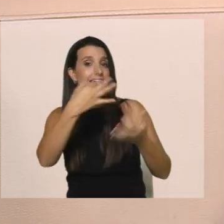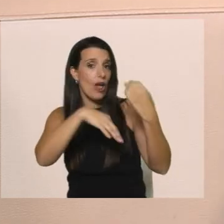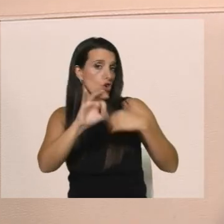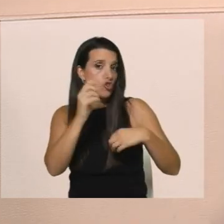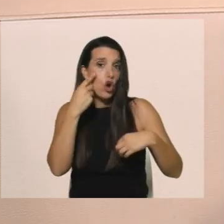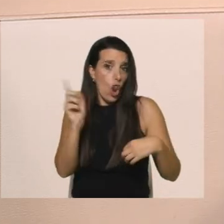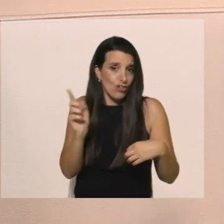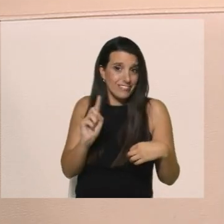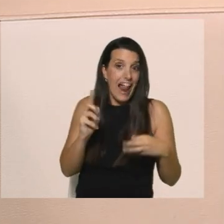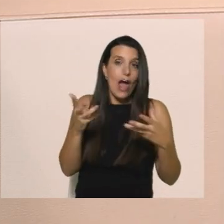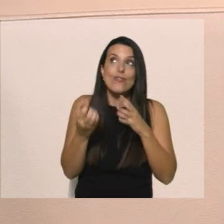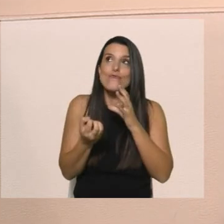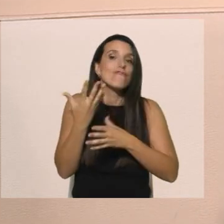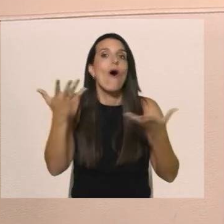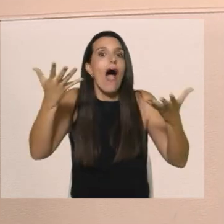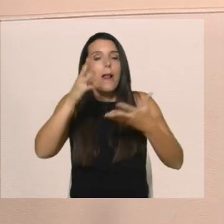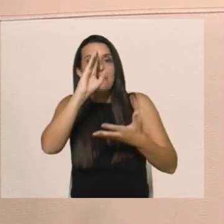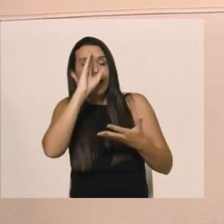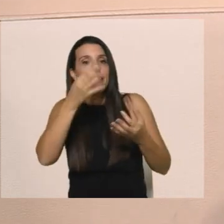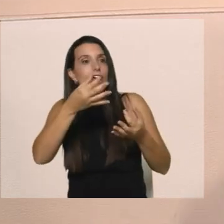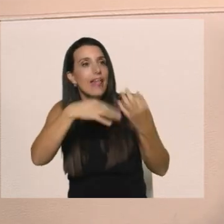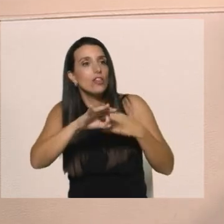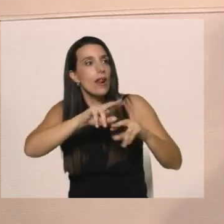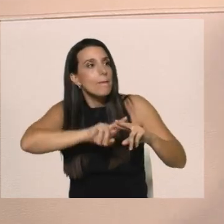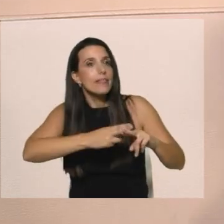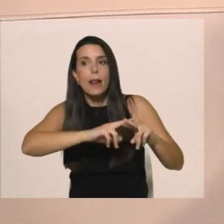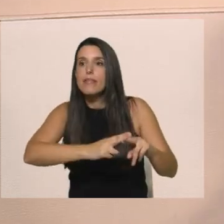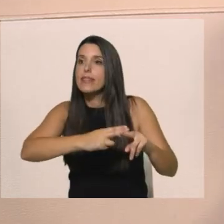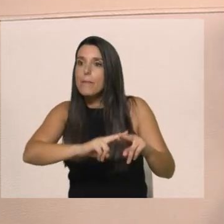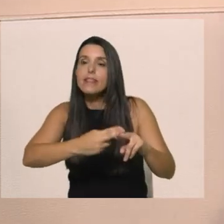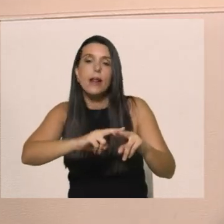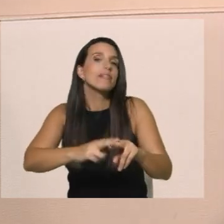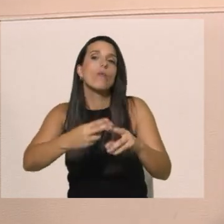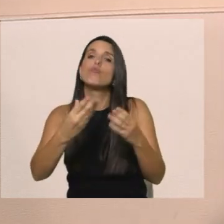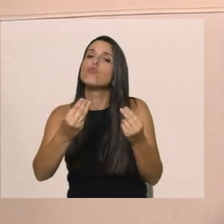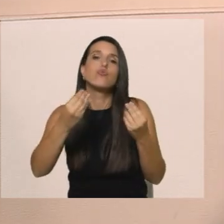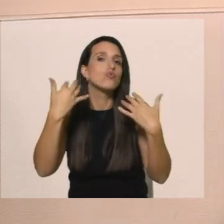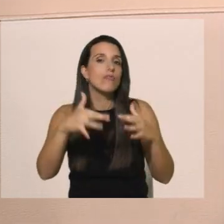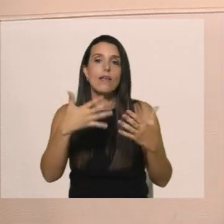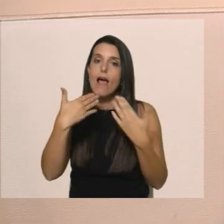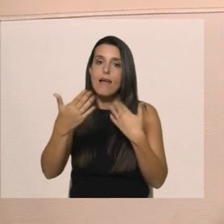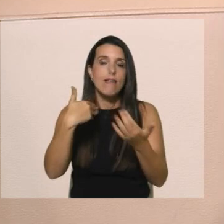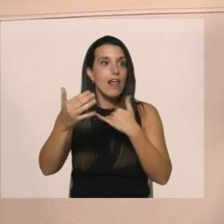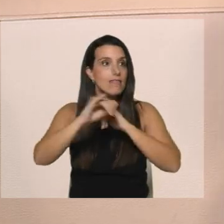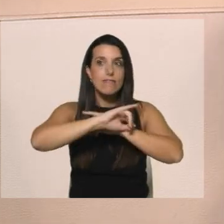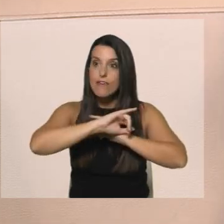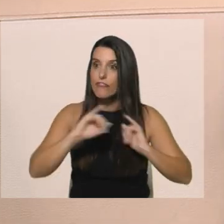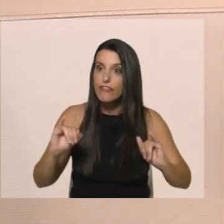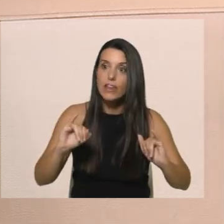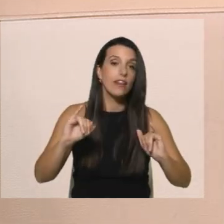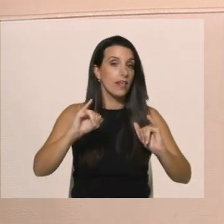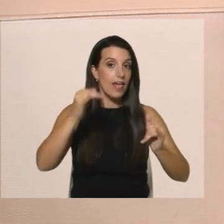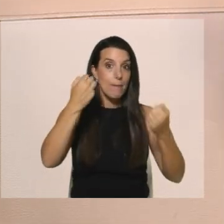Sí. Entonces es repetición, repetición, repetición. Es mucha repetición y mucha charla. Una vez que terminás,